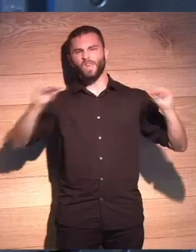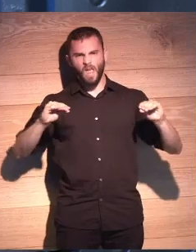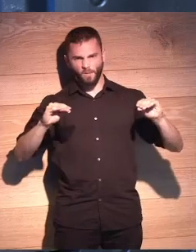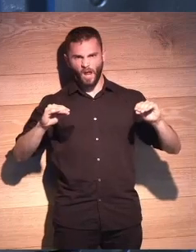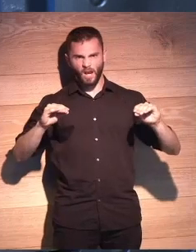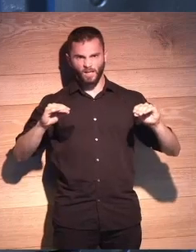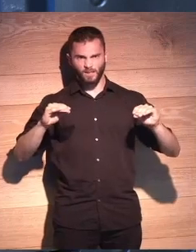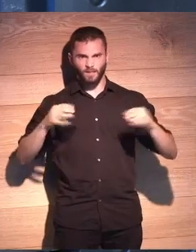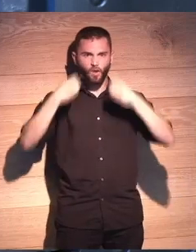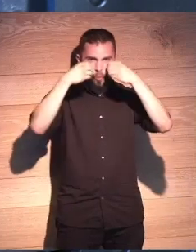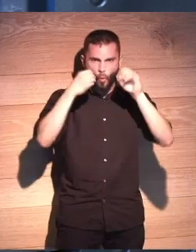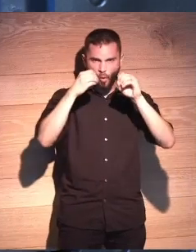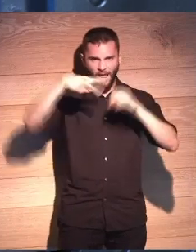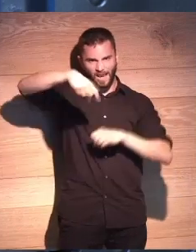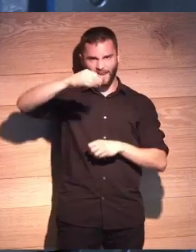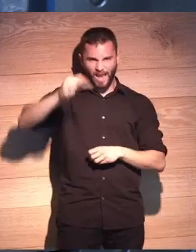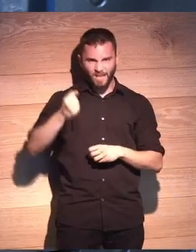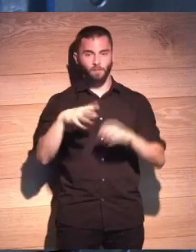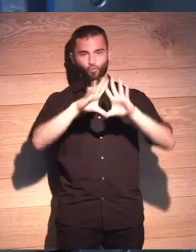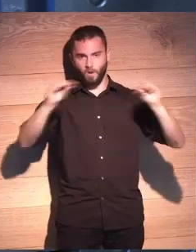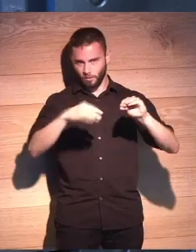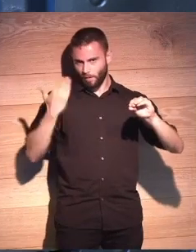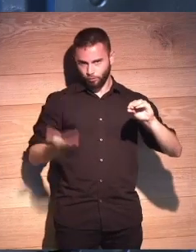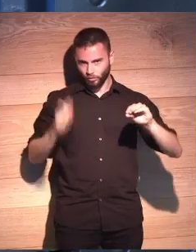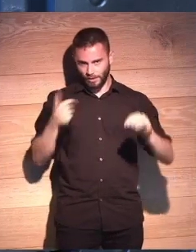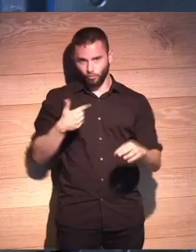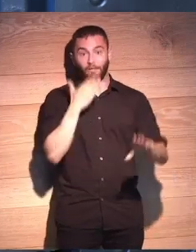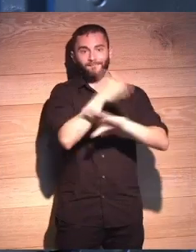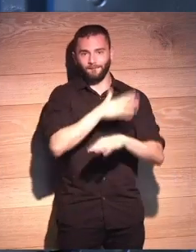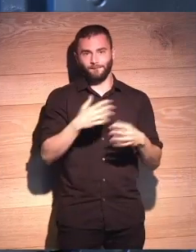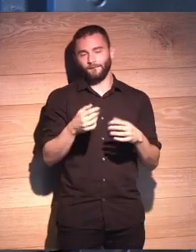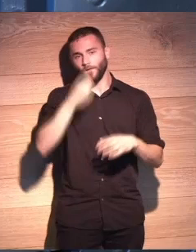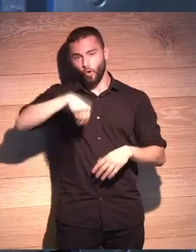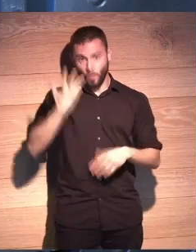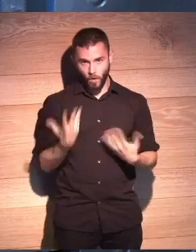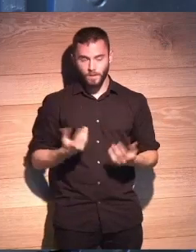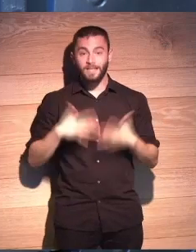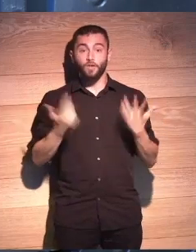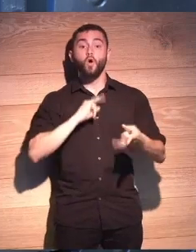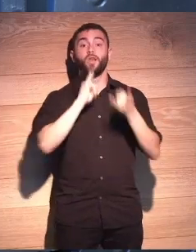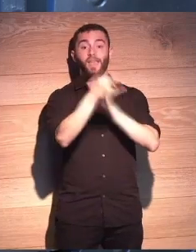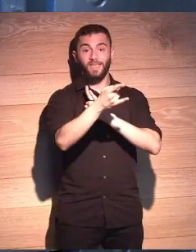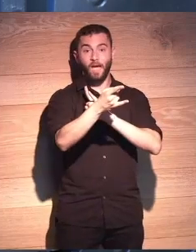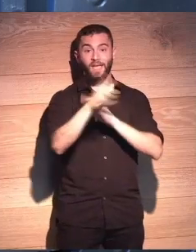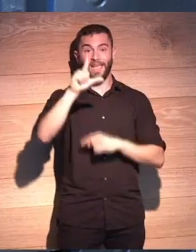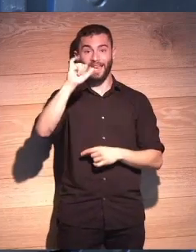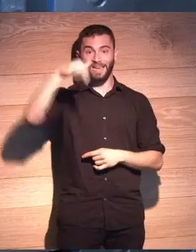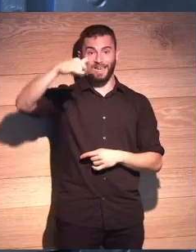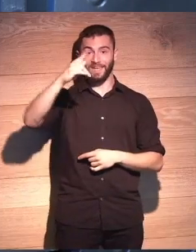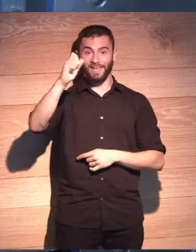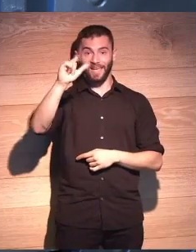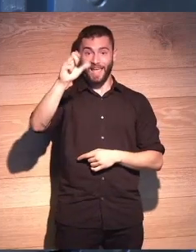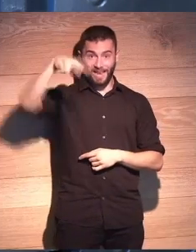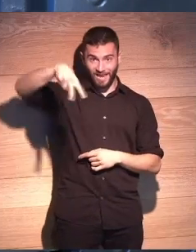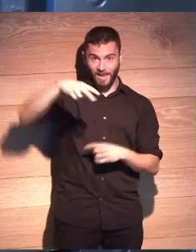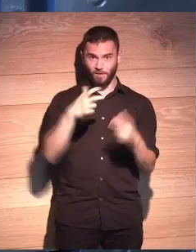Google, la NASA, es una universidad que me encantaría ir, por cierto. Y entonces le llamé, nos linkeamos, en LinkedIn